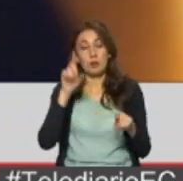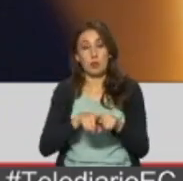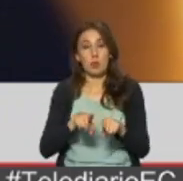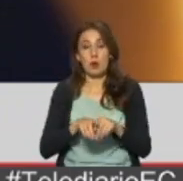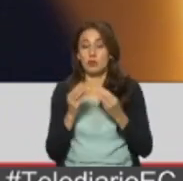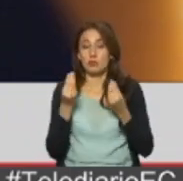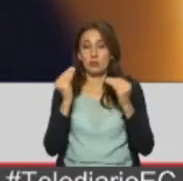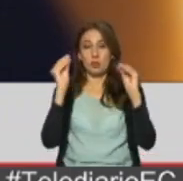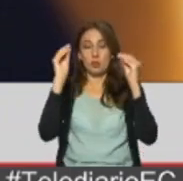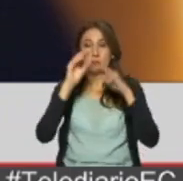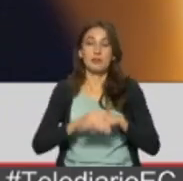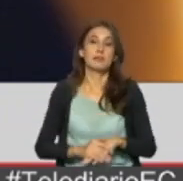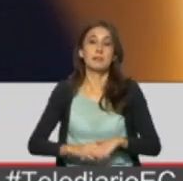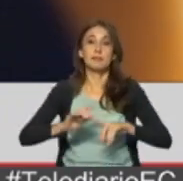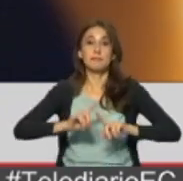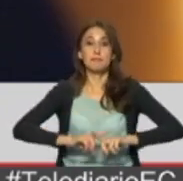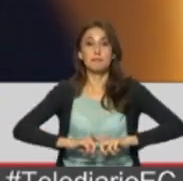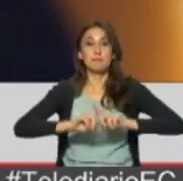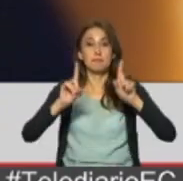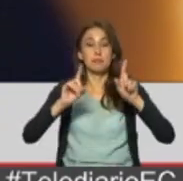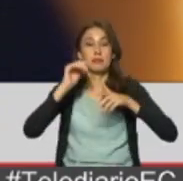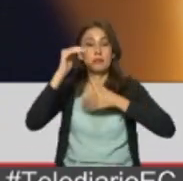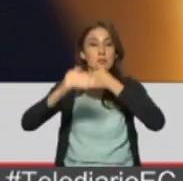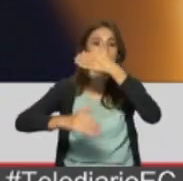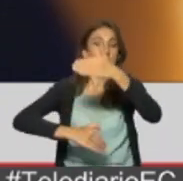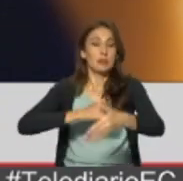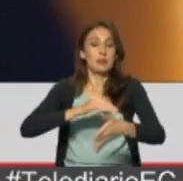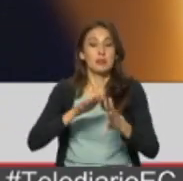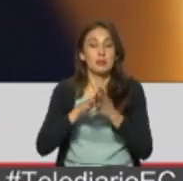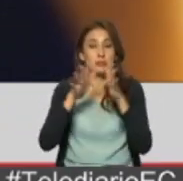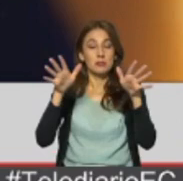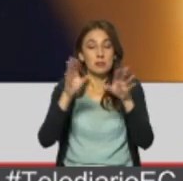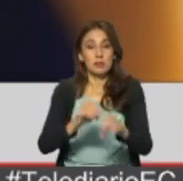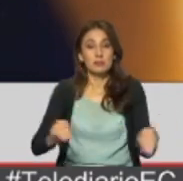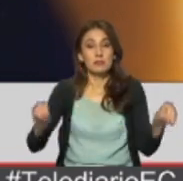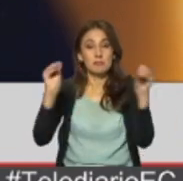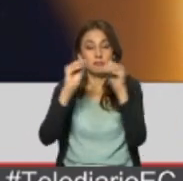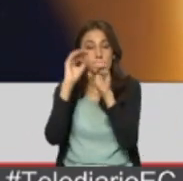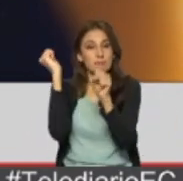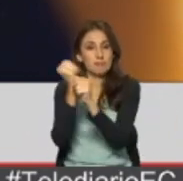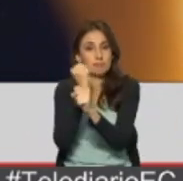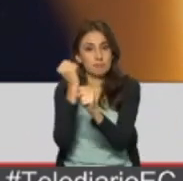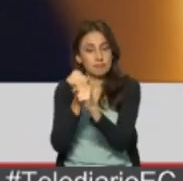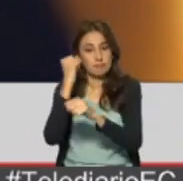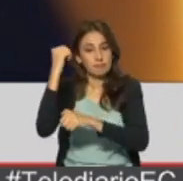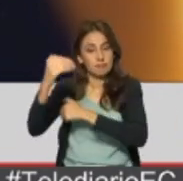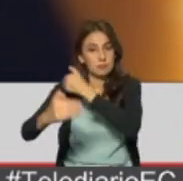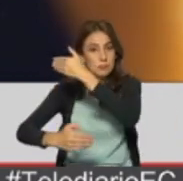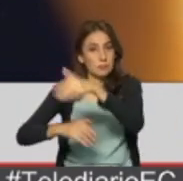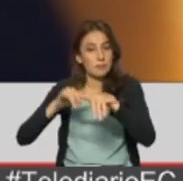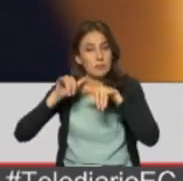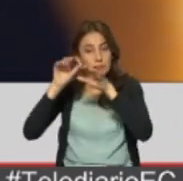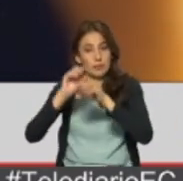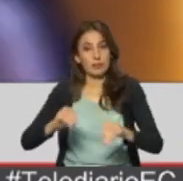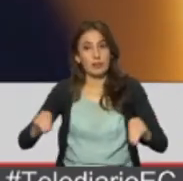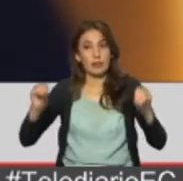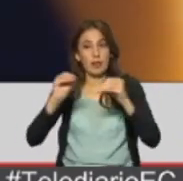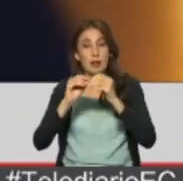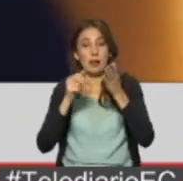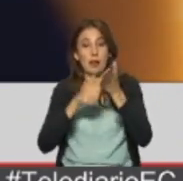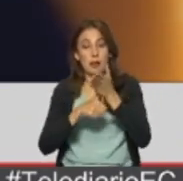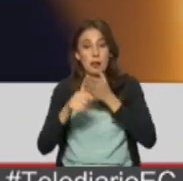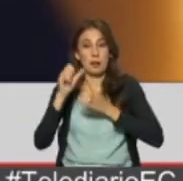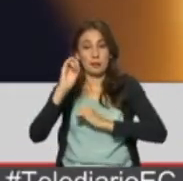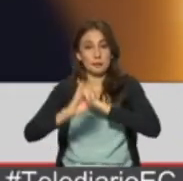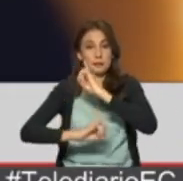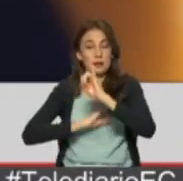normal, pero nosotros hemos desplegado un trabajo conjunto, inclusive, como ya manifestó el canciller Valencia, los medios de